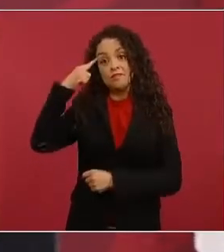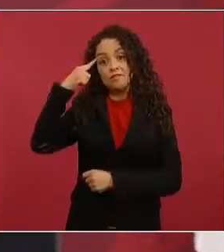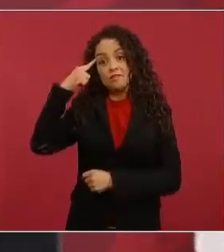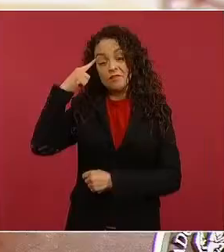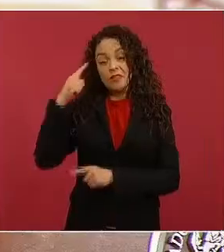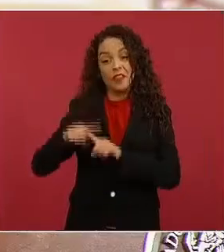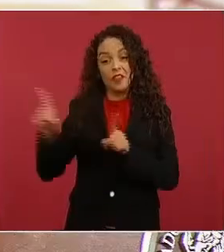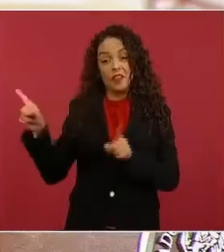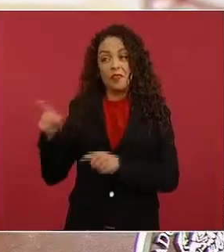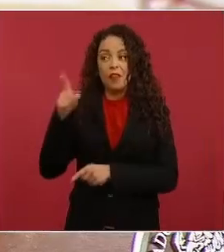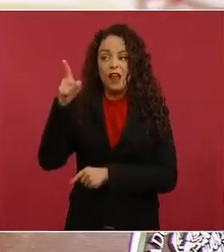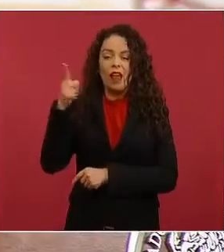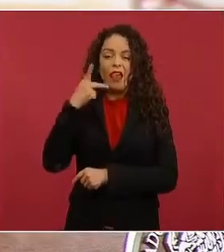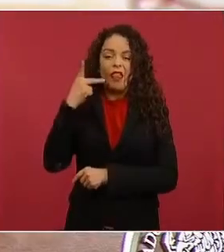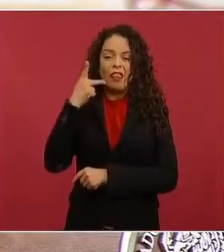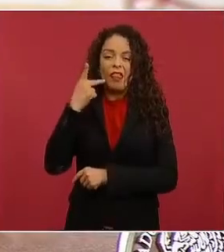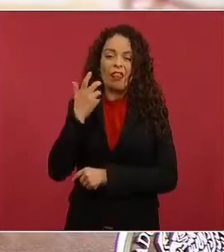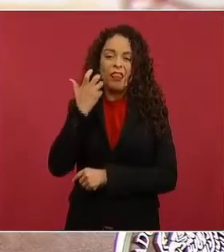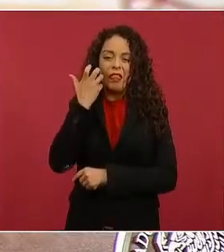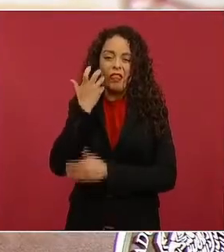¿no?